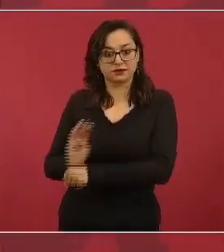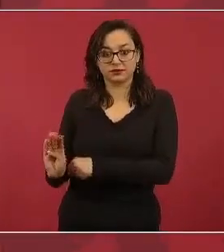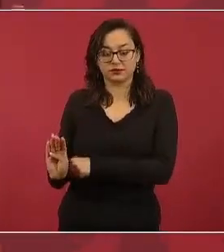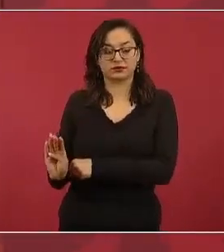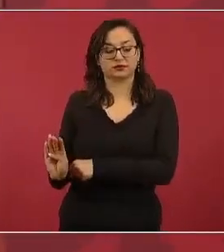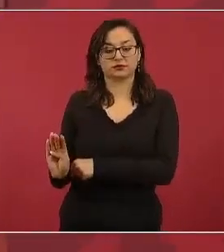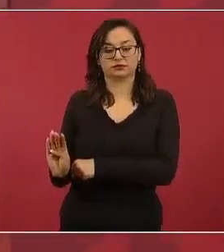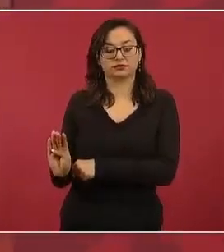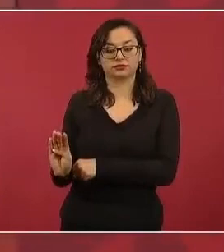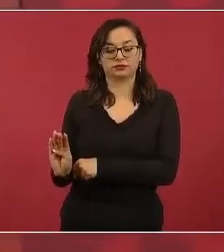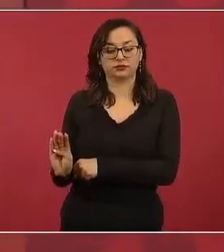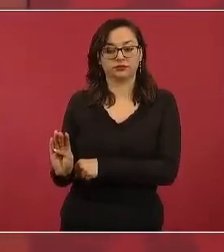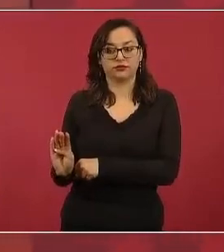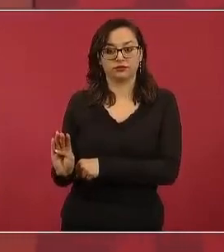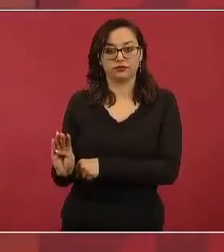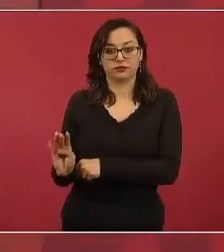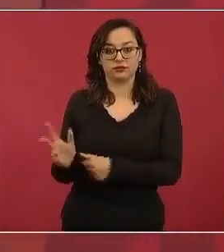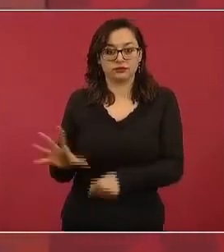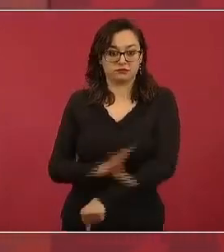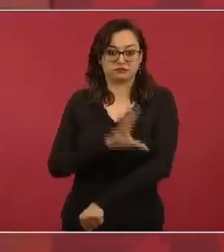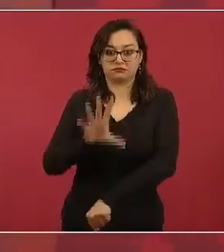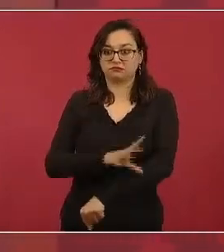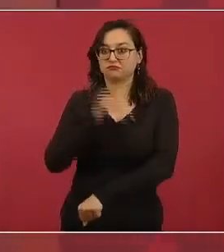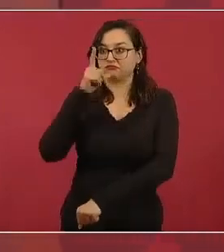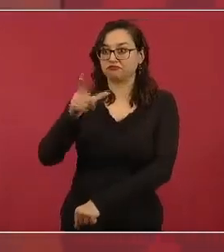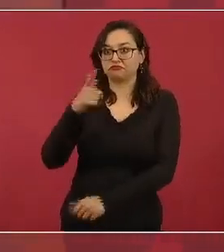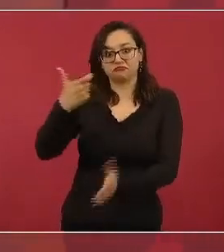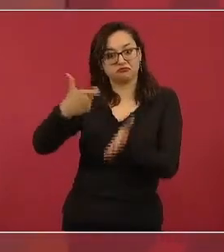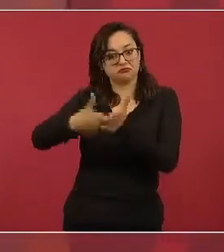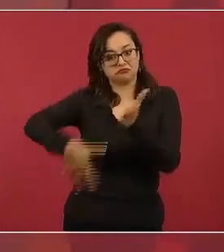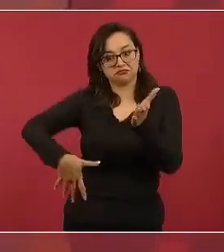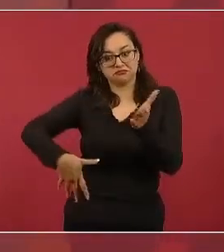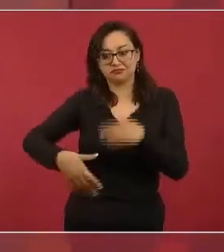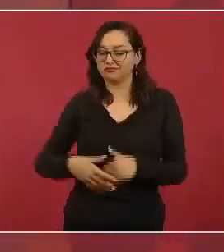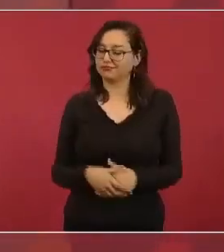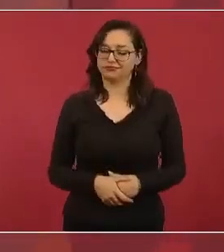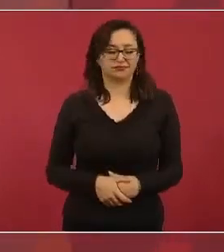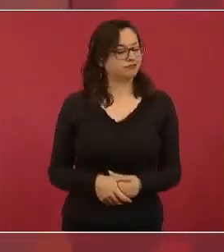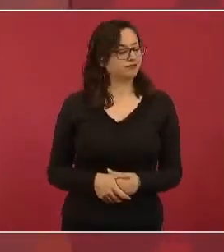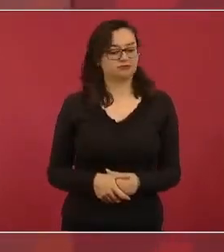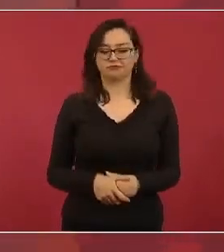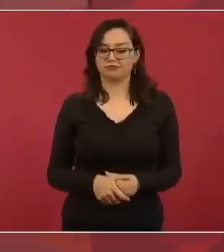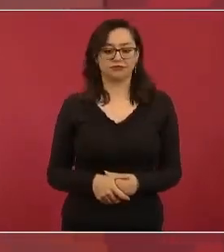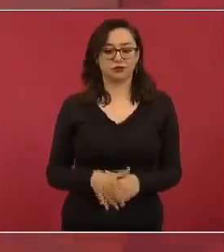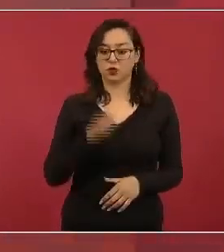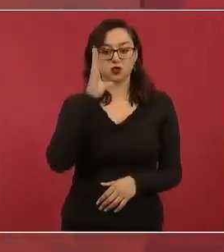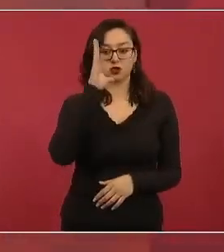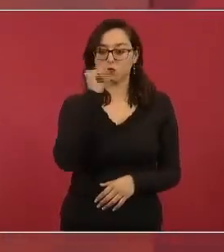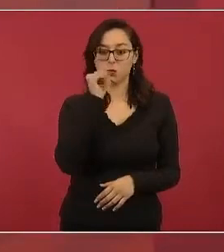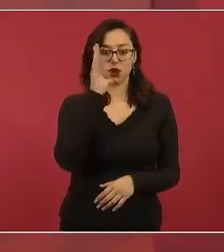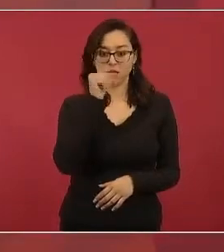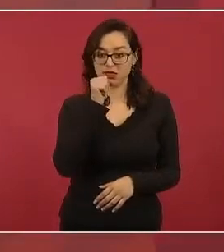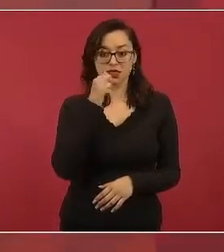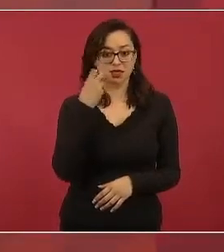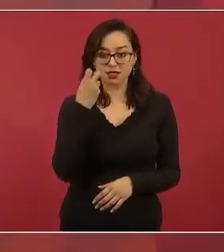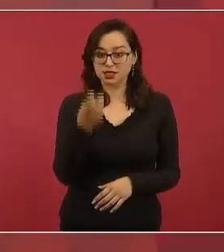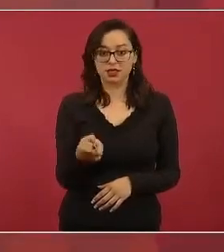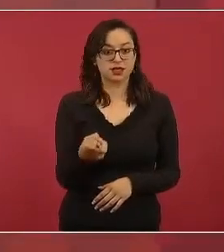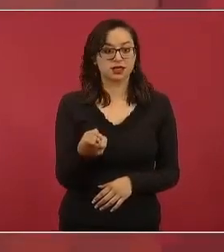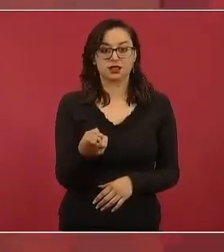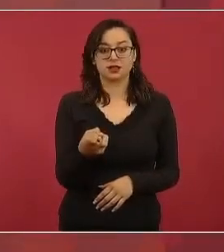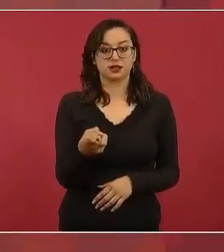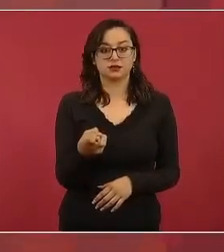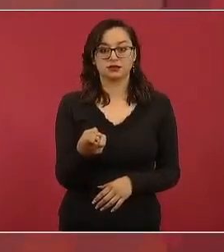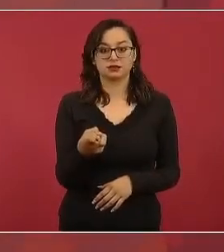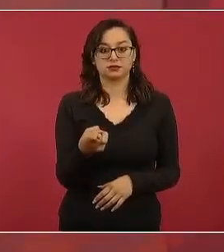en la energía eléctrica, algo que no